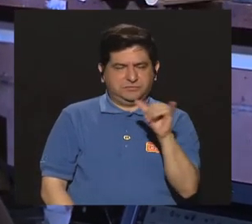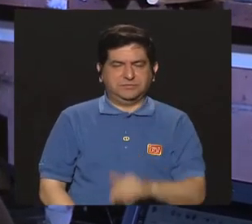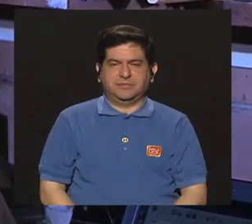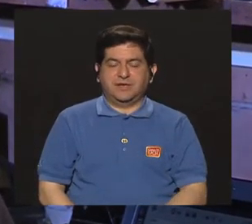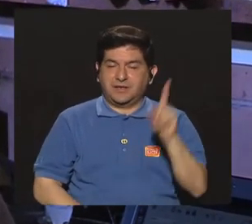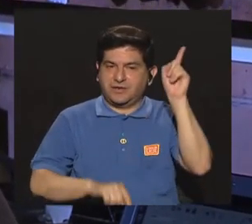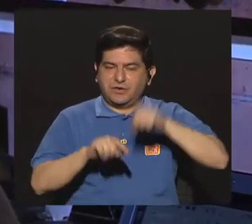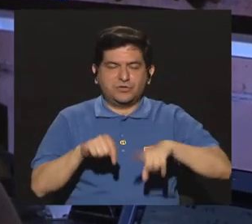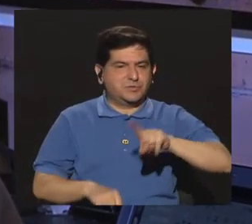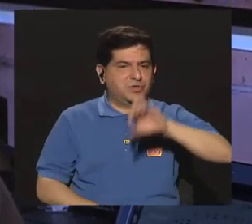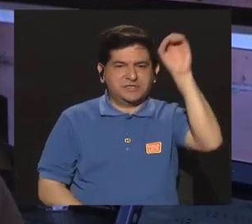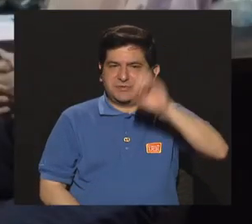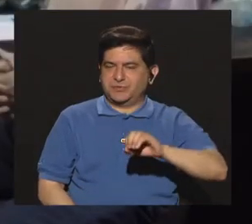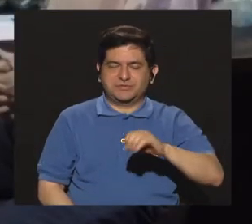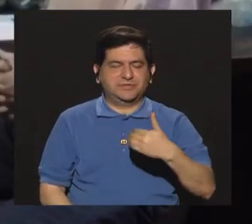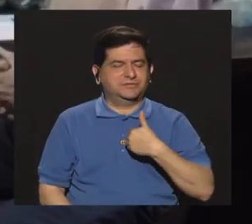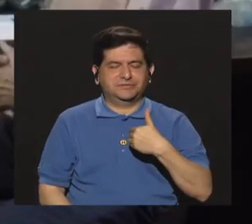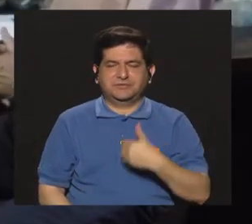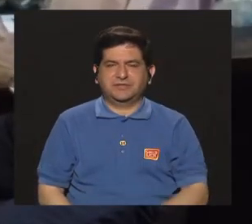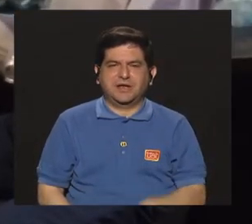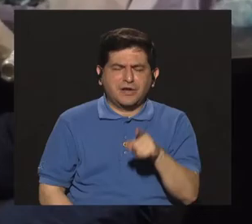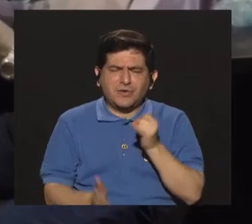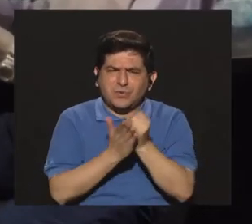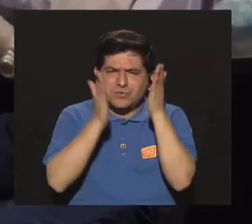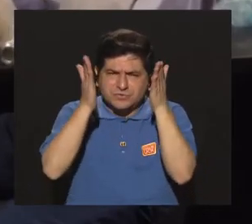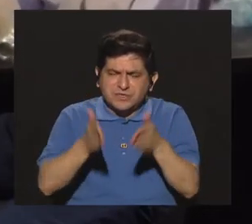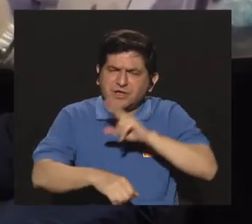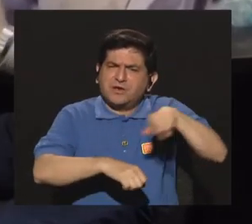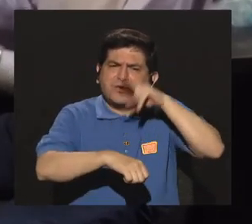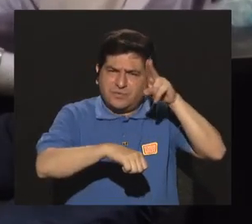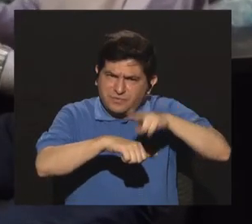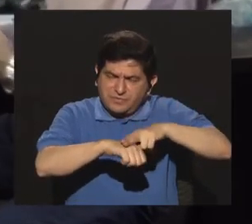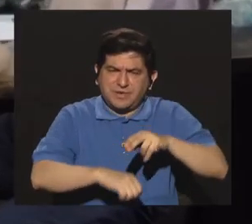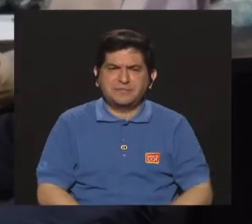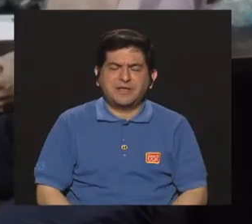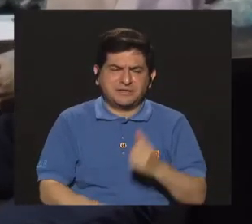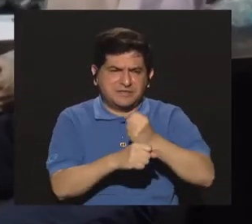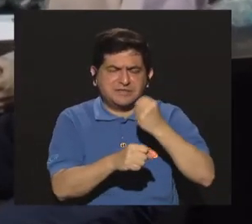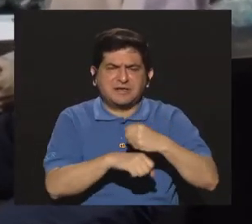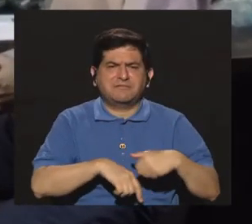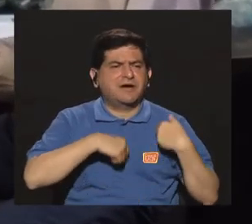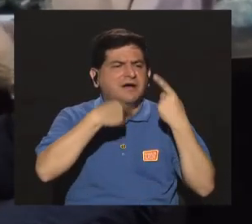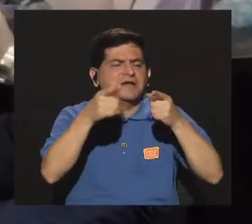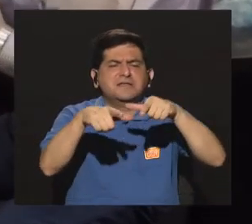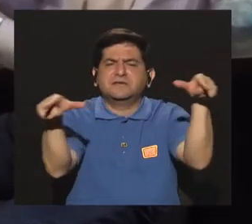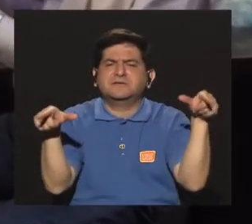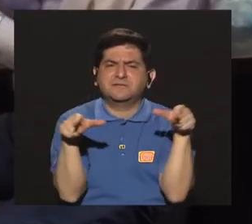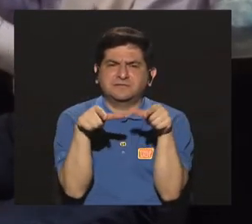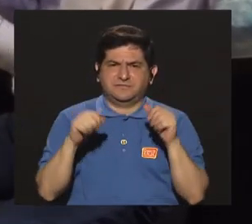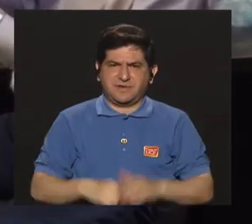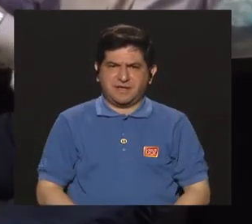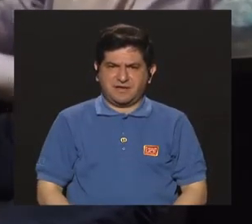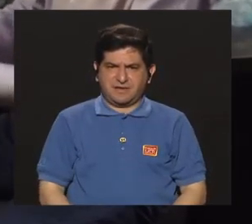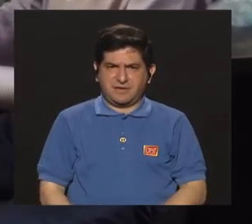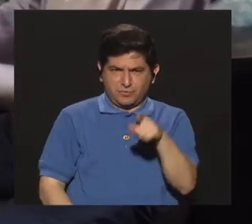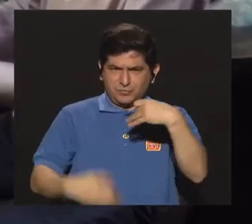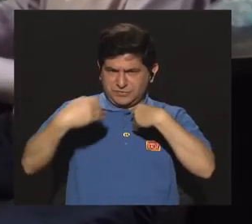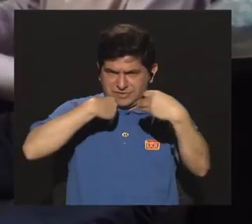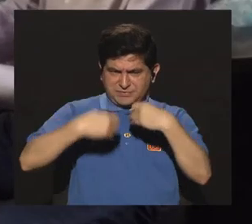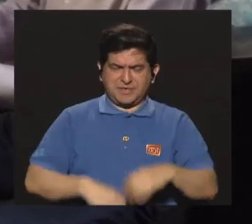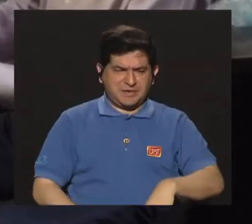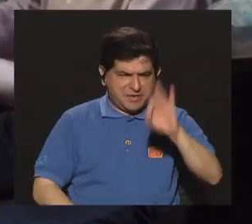no se puede llegar al 100% usted es un investigador que comúnmente está en el campo explíquenos o sea se